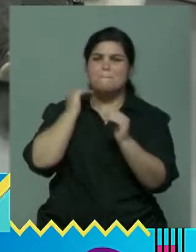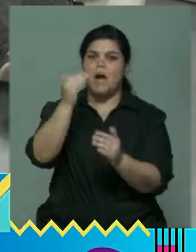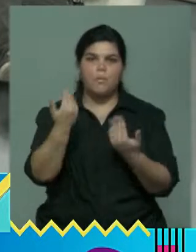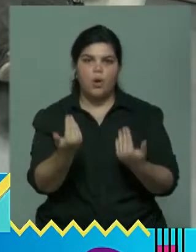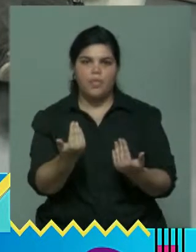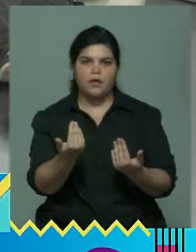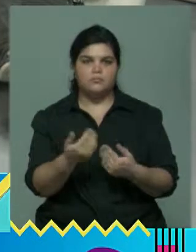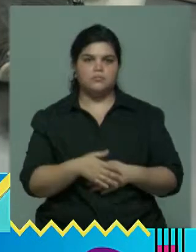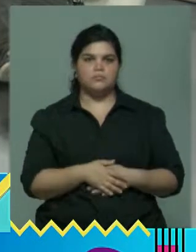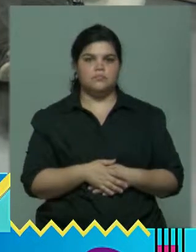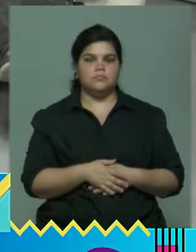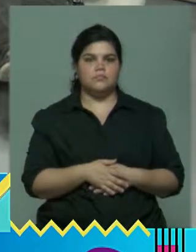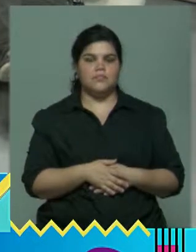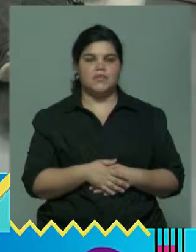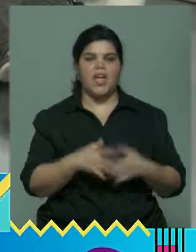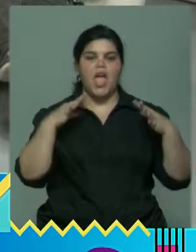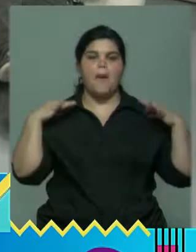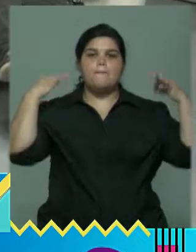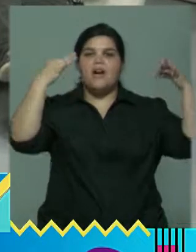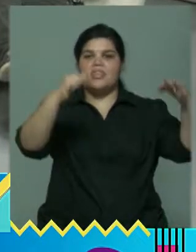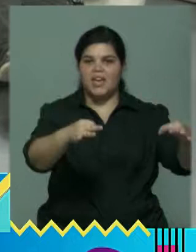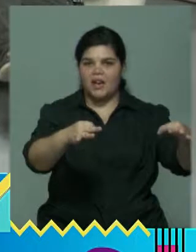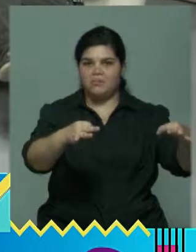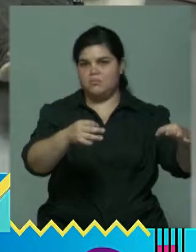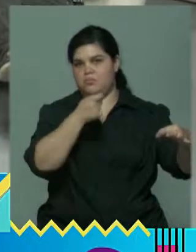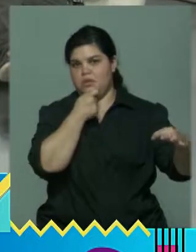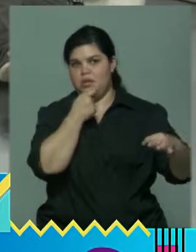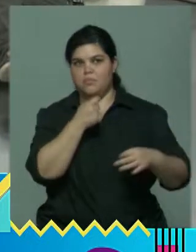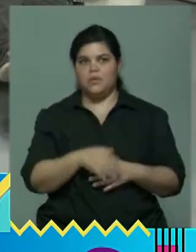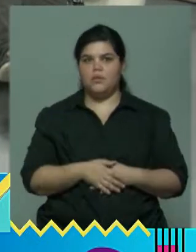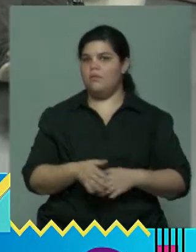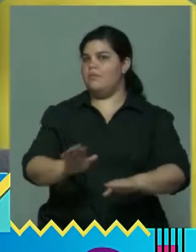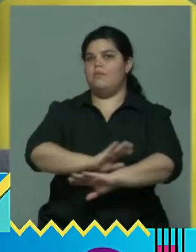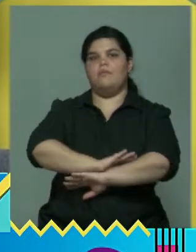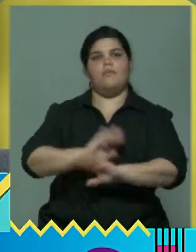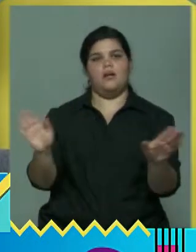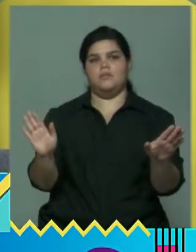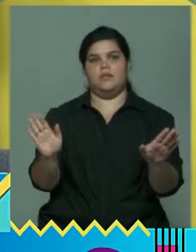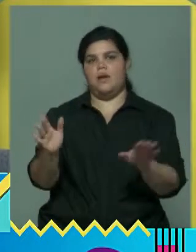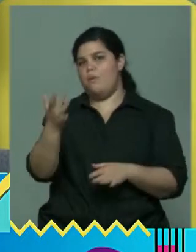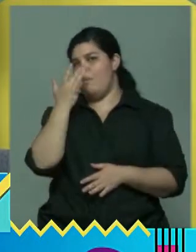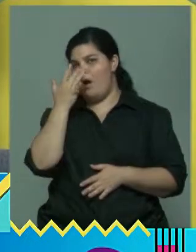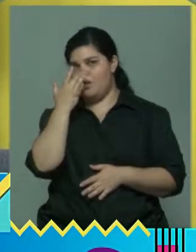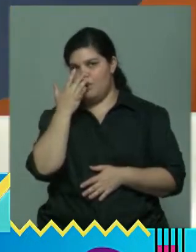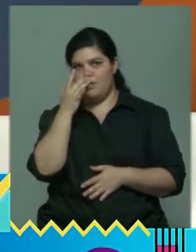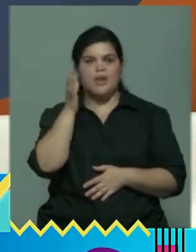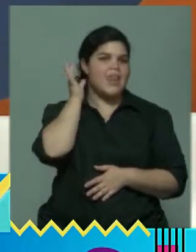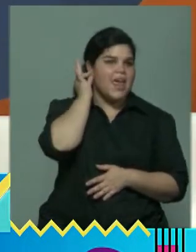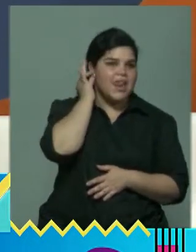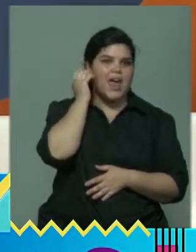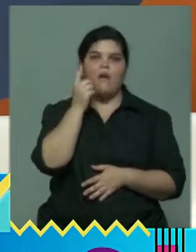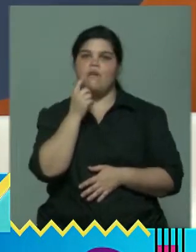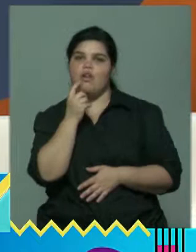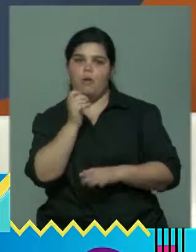La empatía. Eliminar los baños. Eliminar los baños. Basta de baños para nenas y para nenes. No, me parece que el